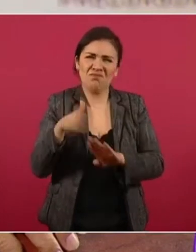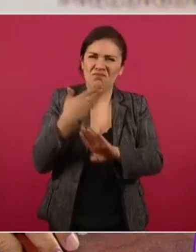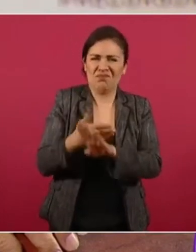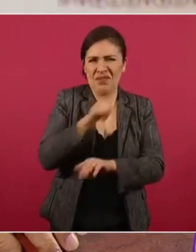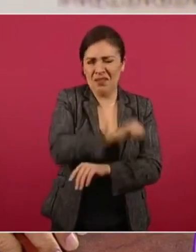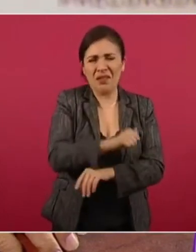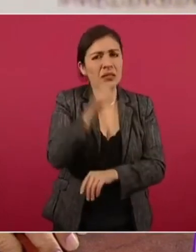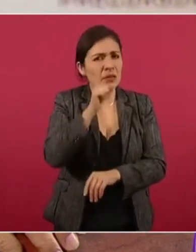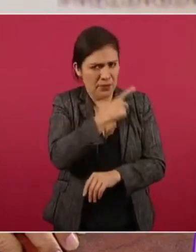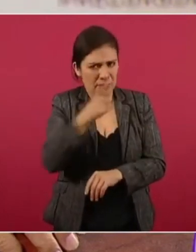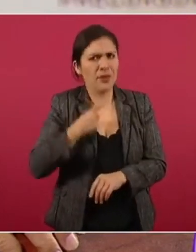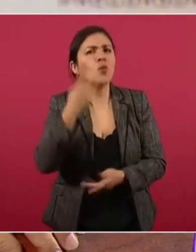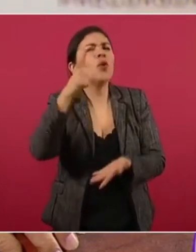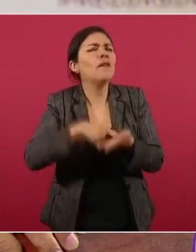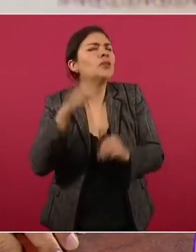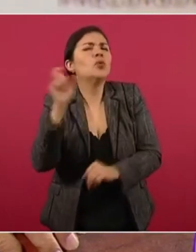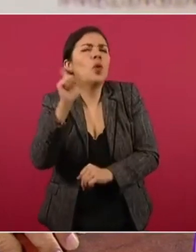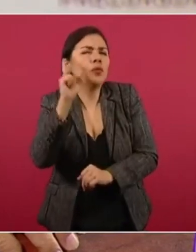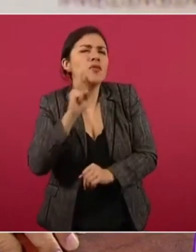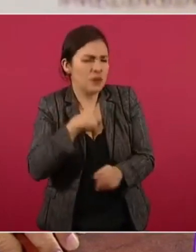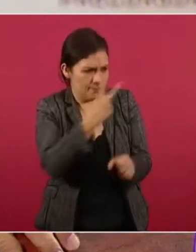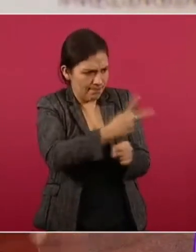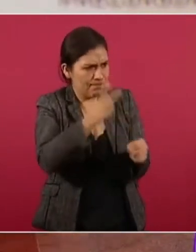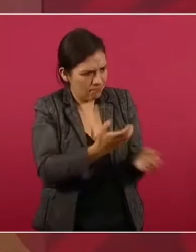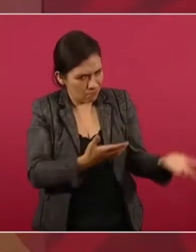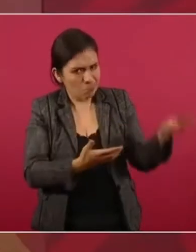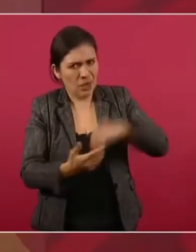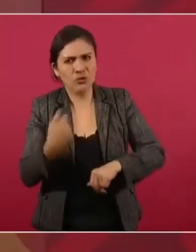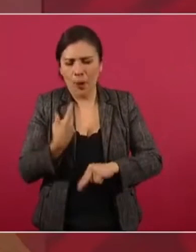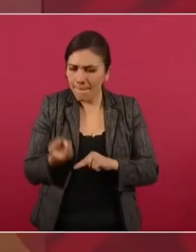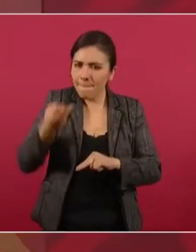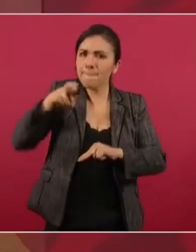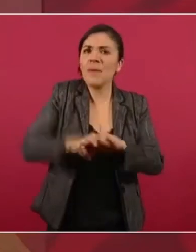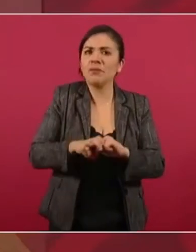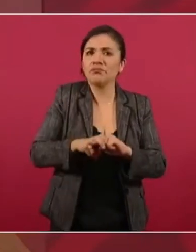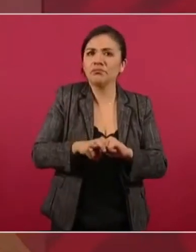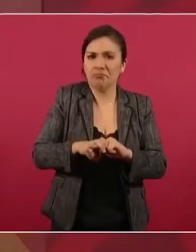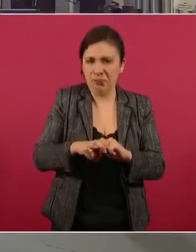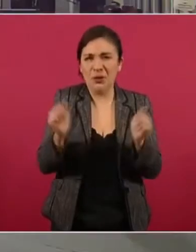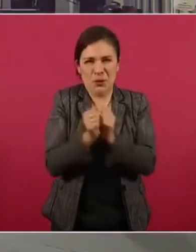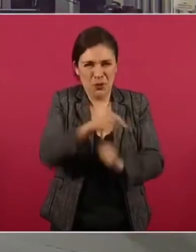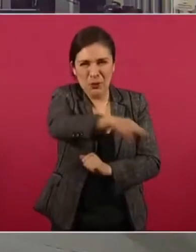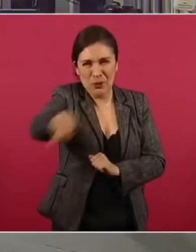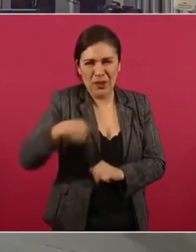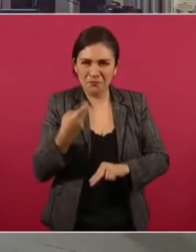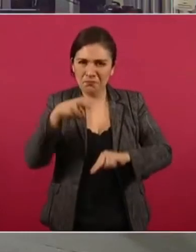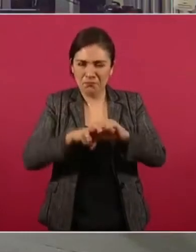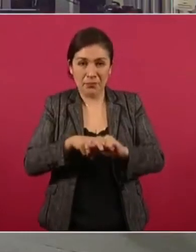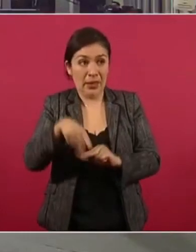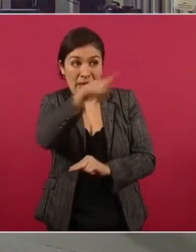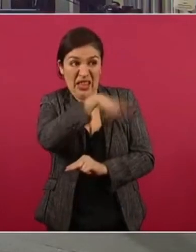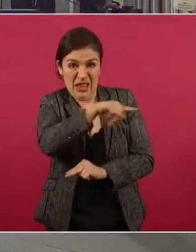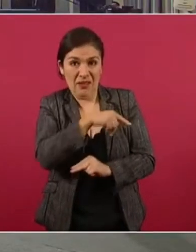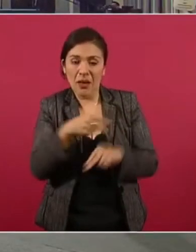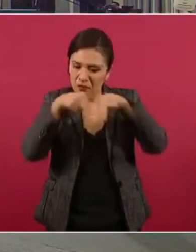deberían, vamos a invitarlos un día aquí, me voy a sentar yo allá y que ellos estén aquí